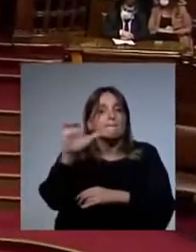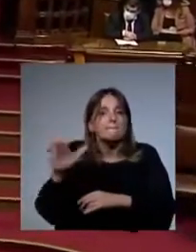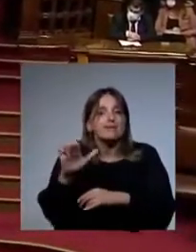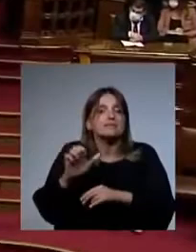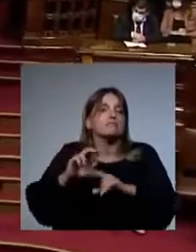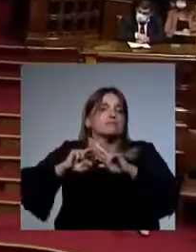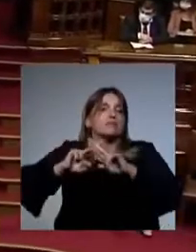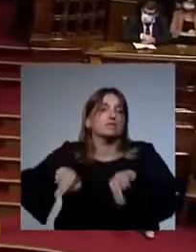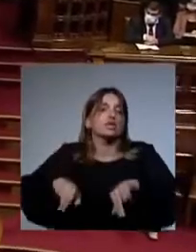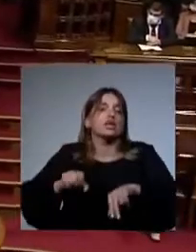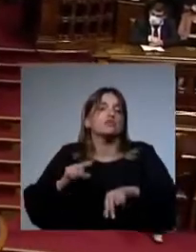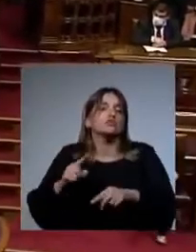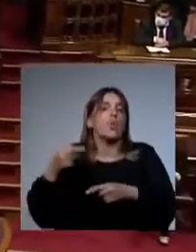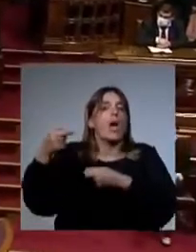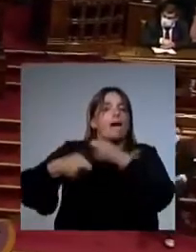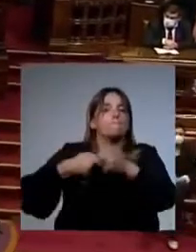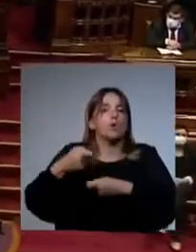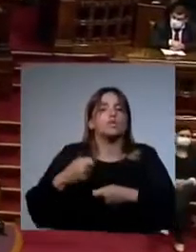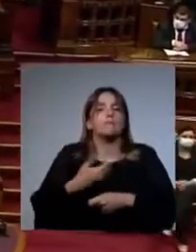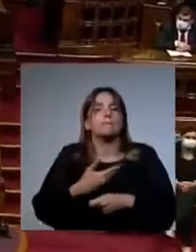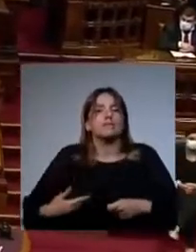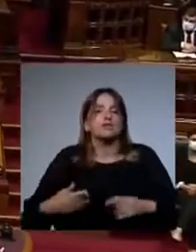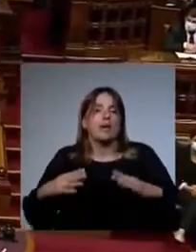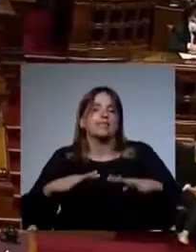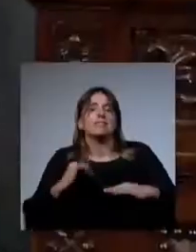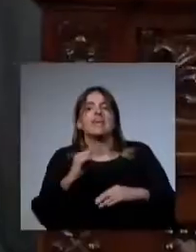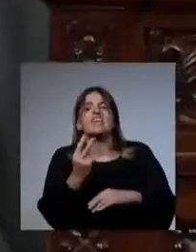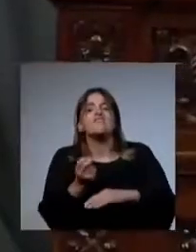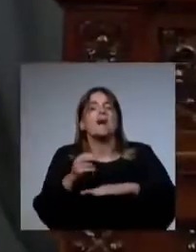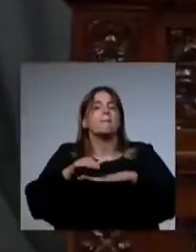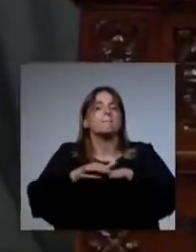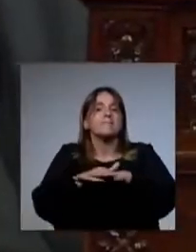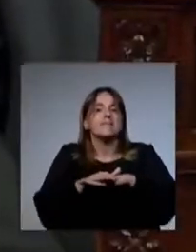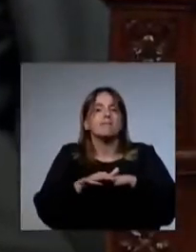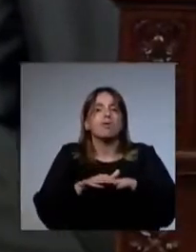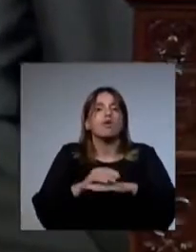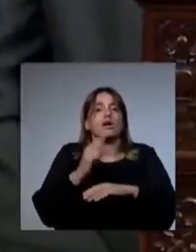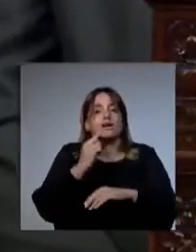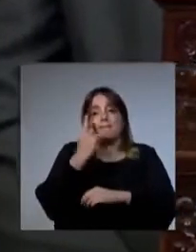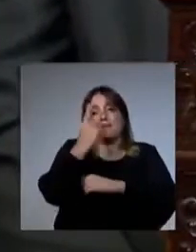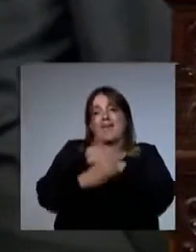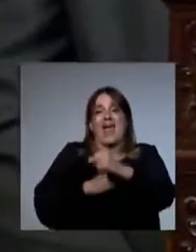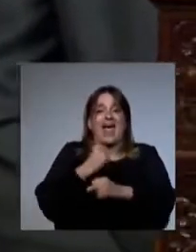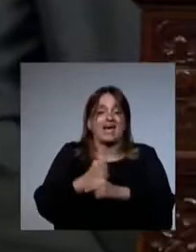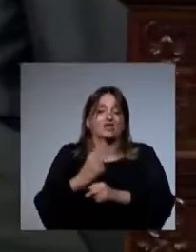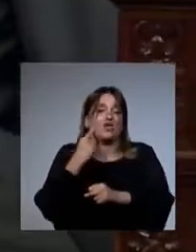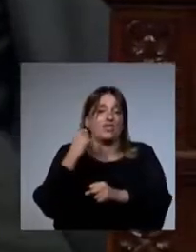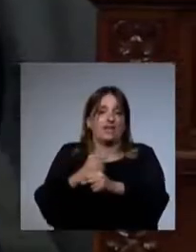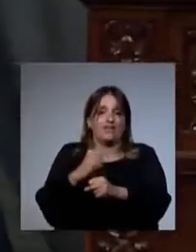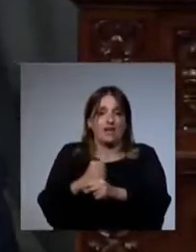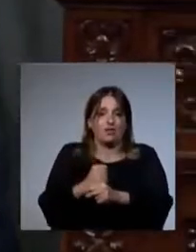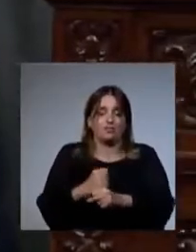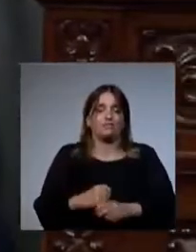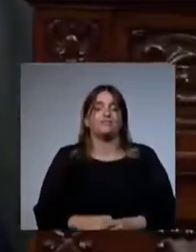exonerando los aportes jubilatorios, patronales y el IVA mínimo durante los primeros 12 meses de actividad.